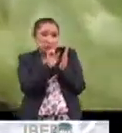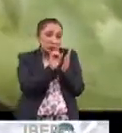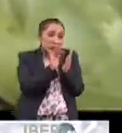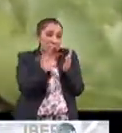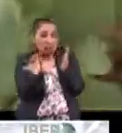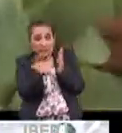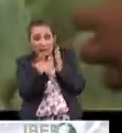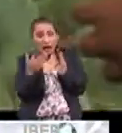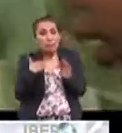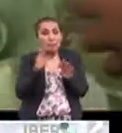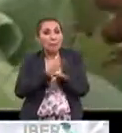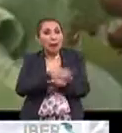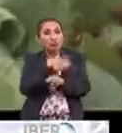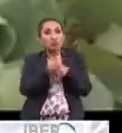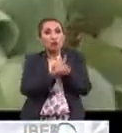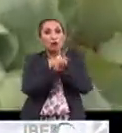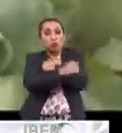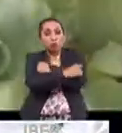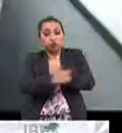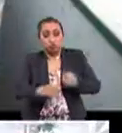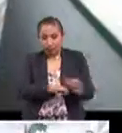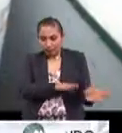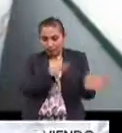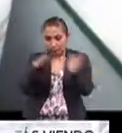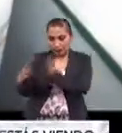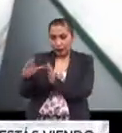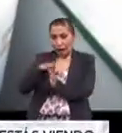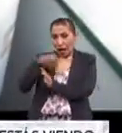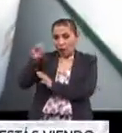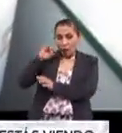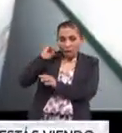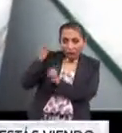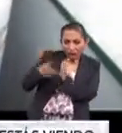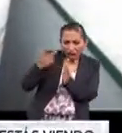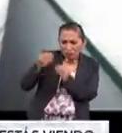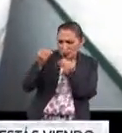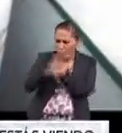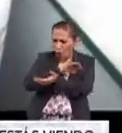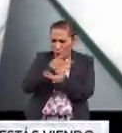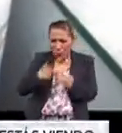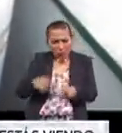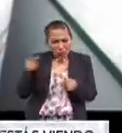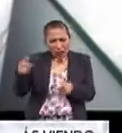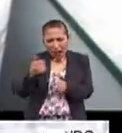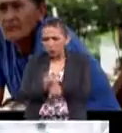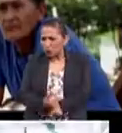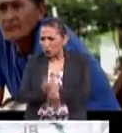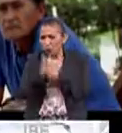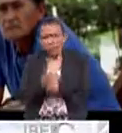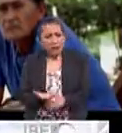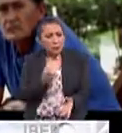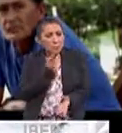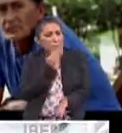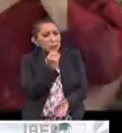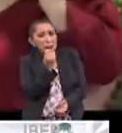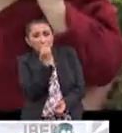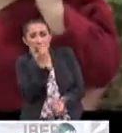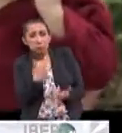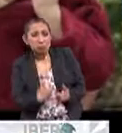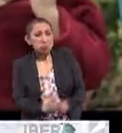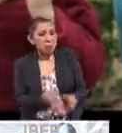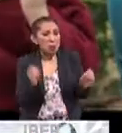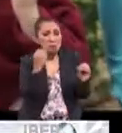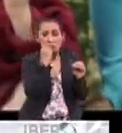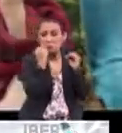se encuentra en una situación de obesidad, mientras que también hay una gran cantidad de personas que siguen sufriendo para poder comer